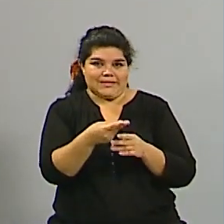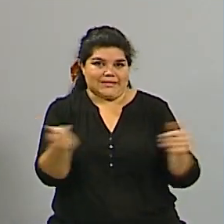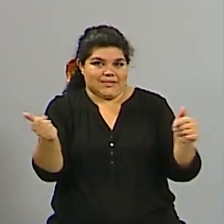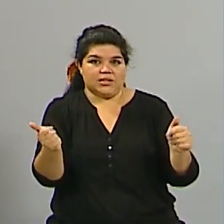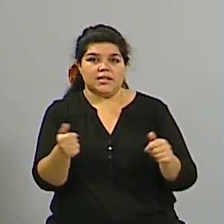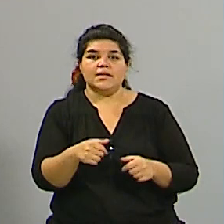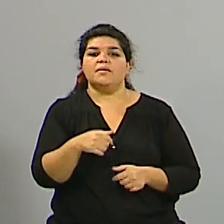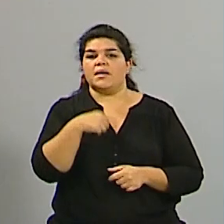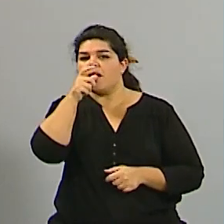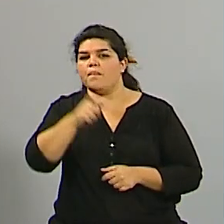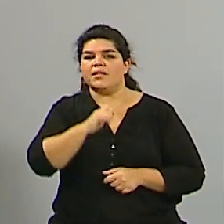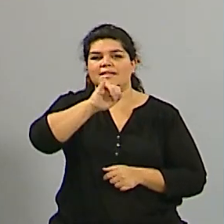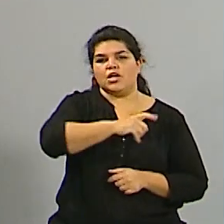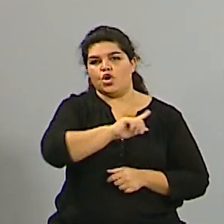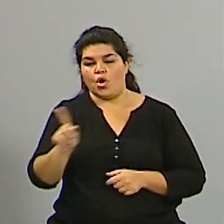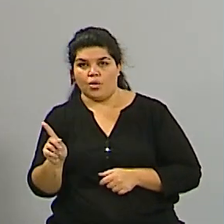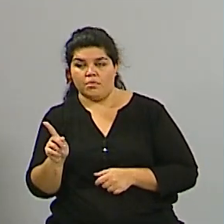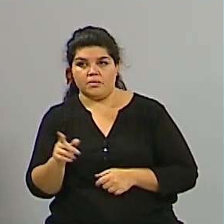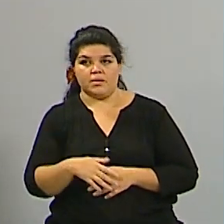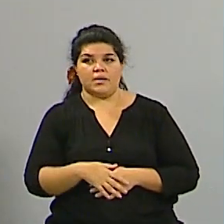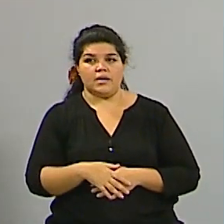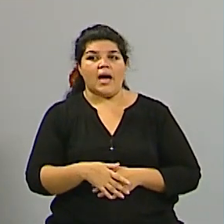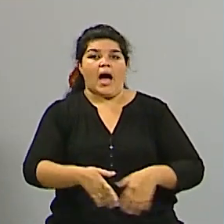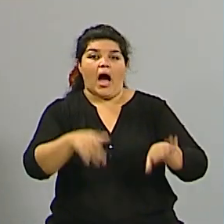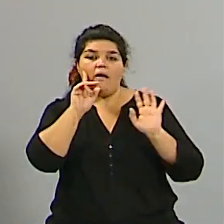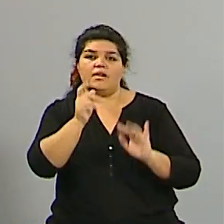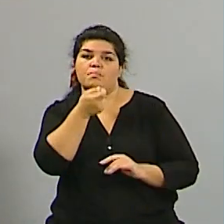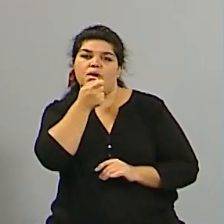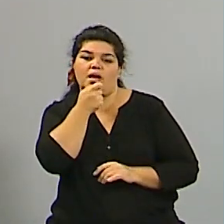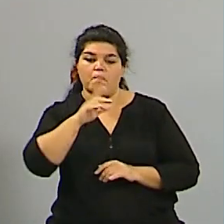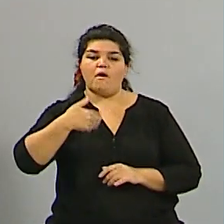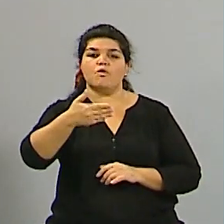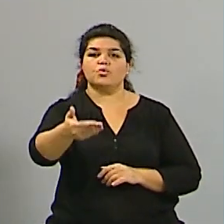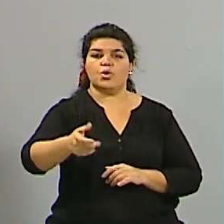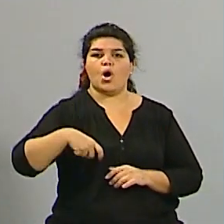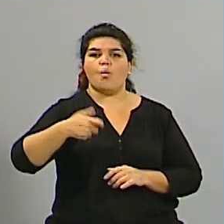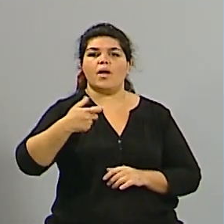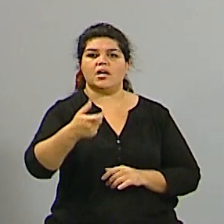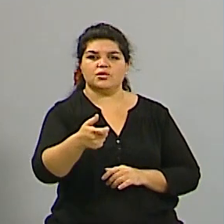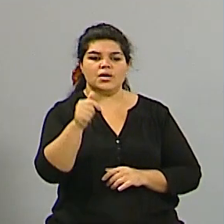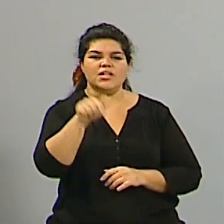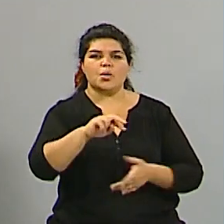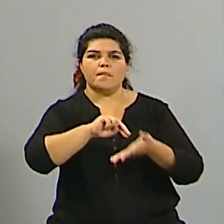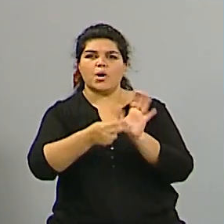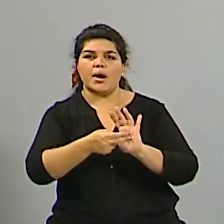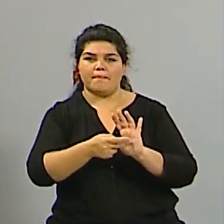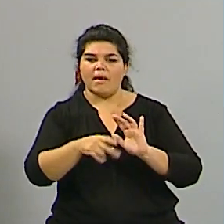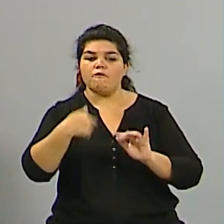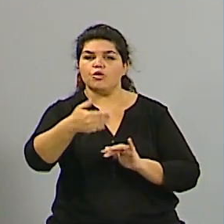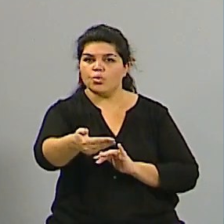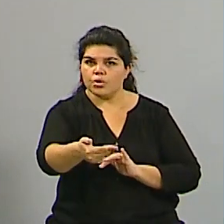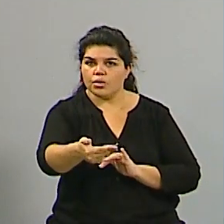el tiempo. ¿Nos va a afectar en el futuro cuando ya hablemos del retiro, de una jubilación, esta precarización actual?